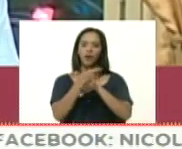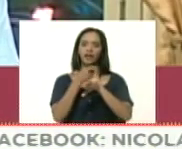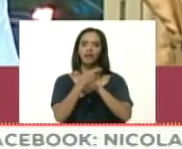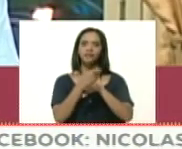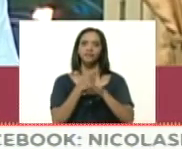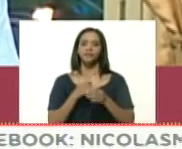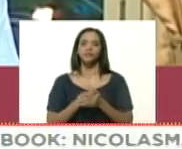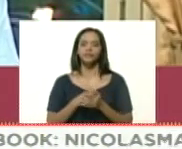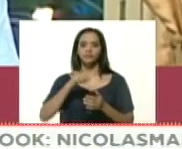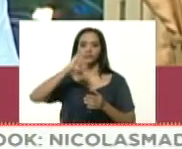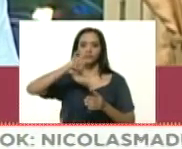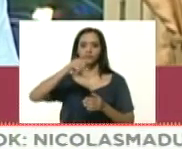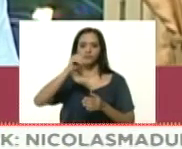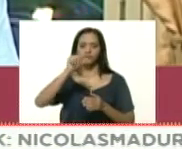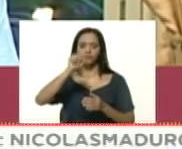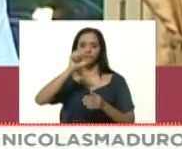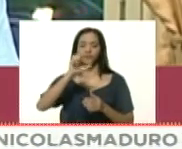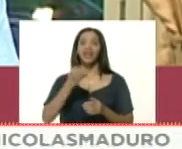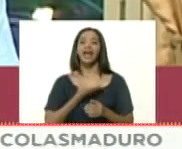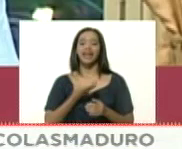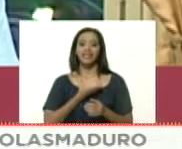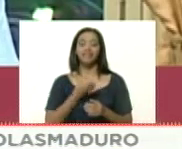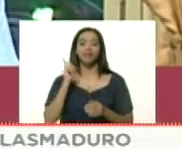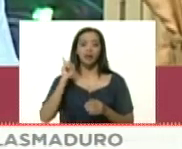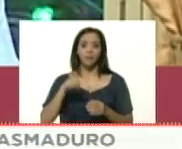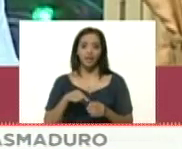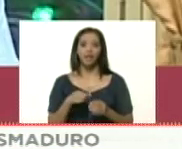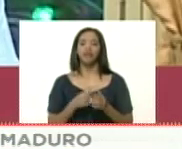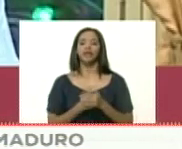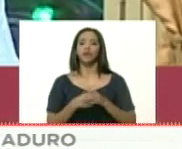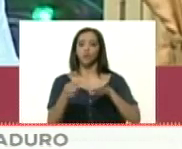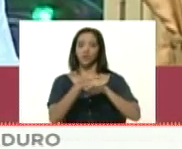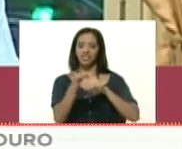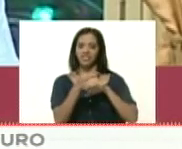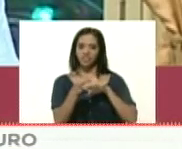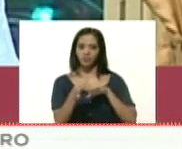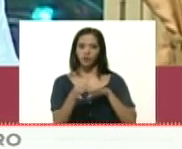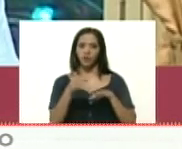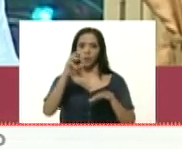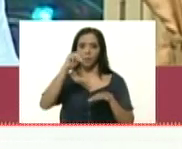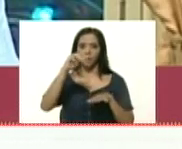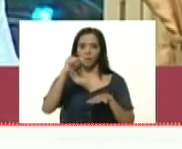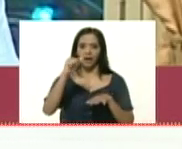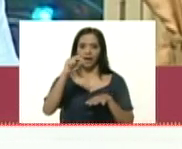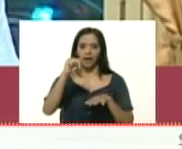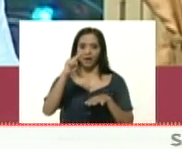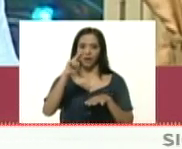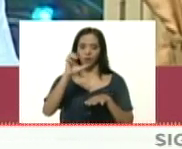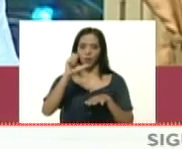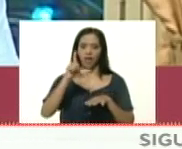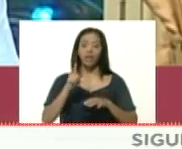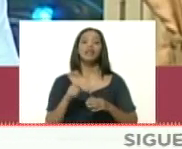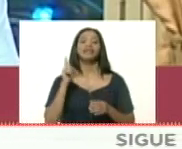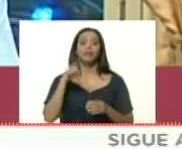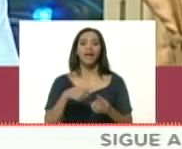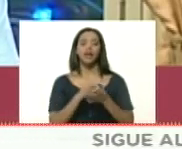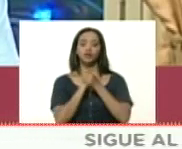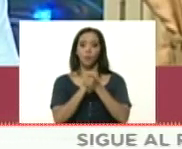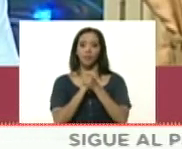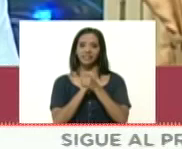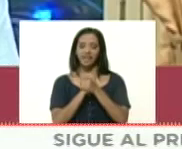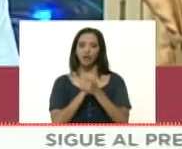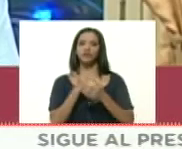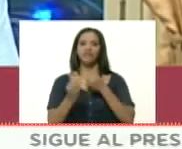José Vázquez, al alcalde del municipio de Chaguaramas, Manuel García, y a los compañeros que